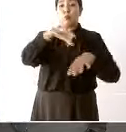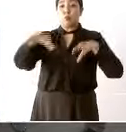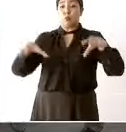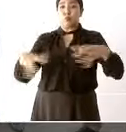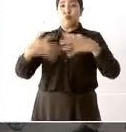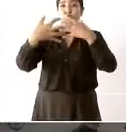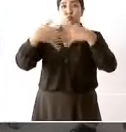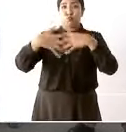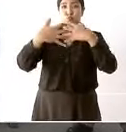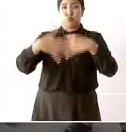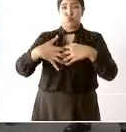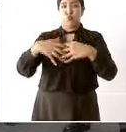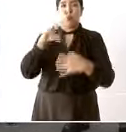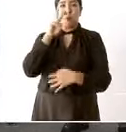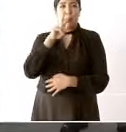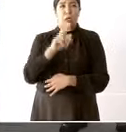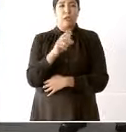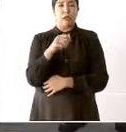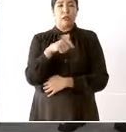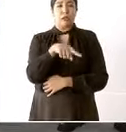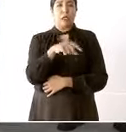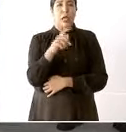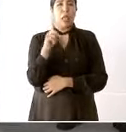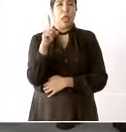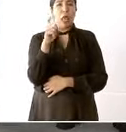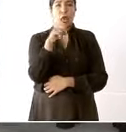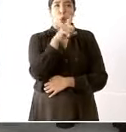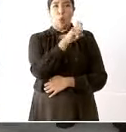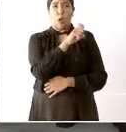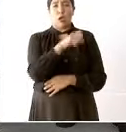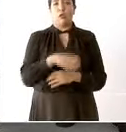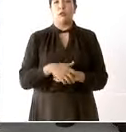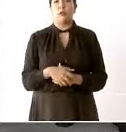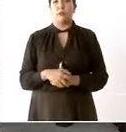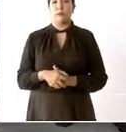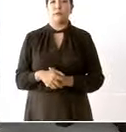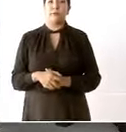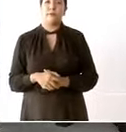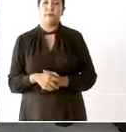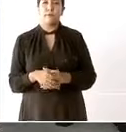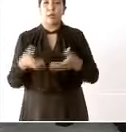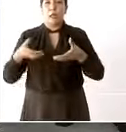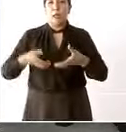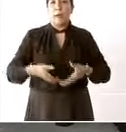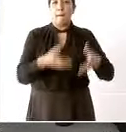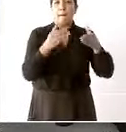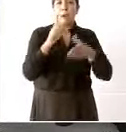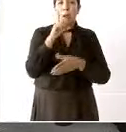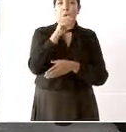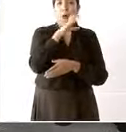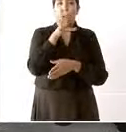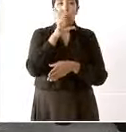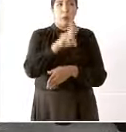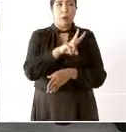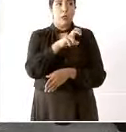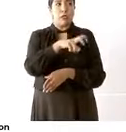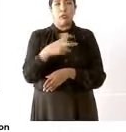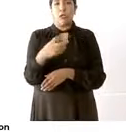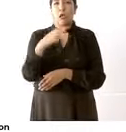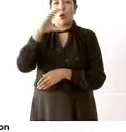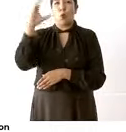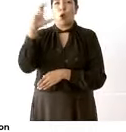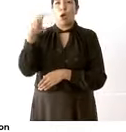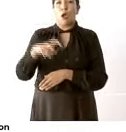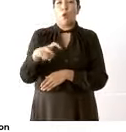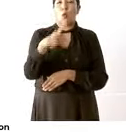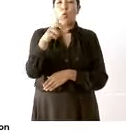es el signo del agua, de la fibra óptica, el acceso ferroviario, electricidad, acceso carretero y gas natural. Este es el Coatzacoalcos 1, aquí